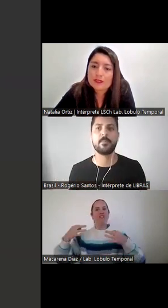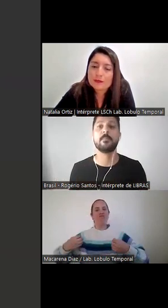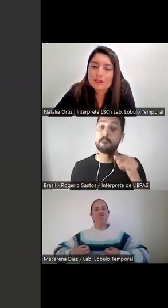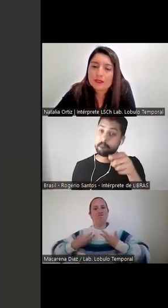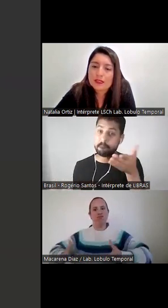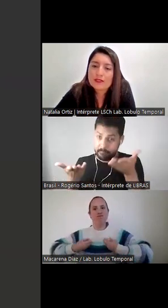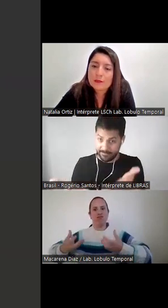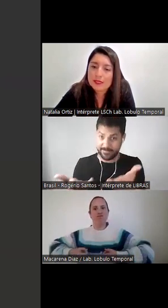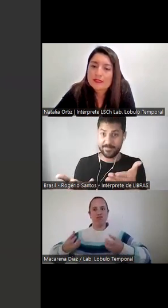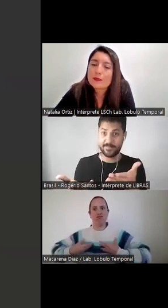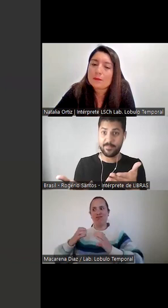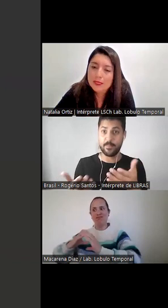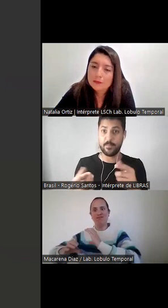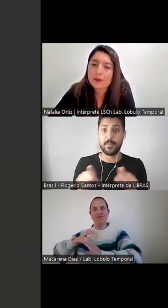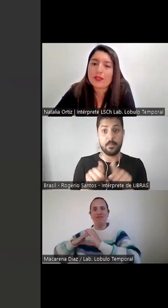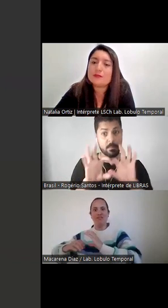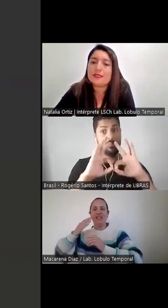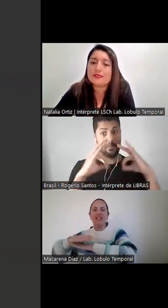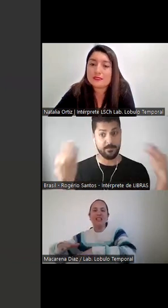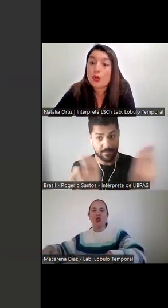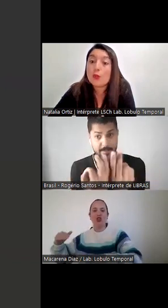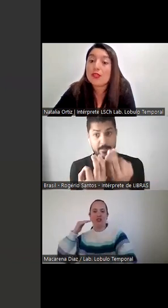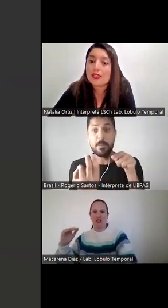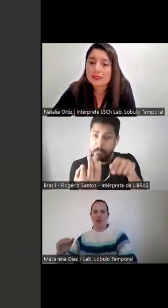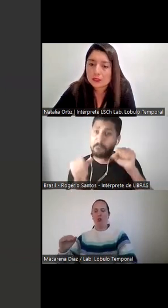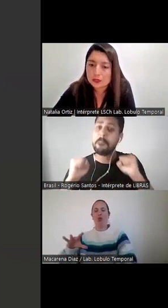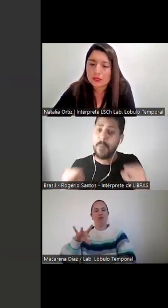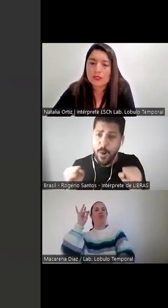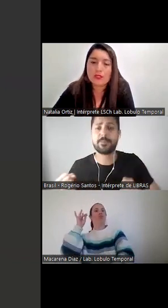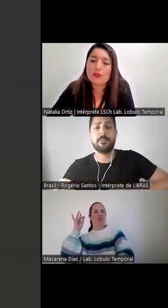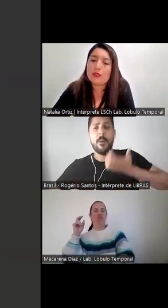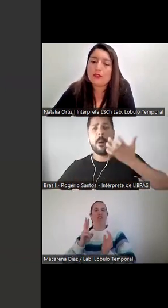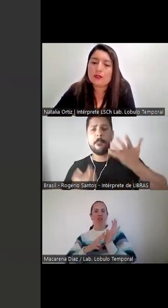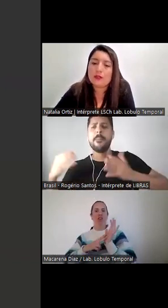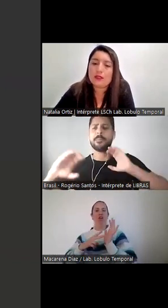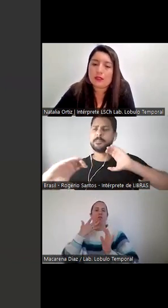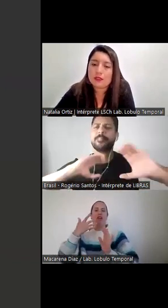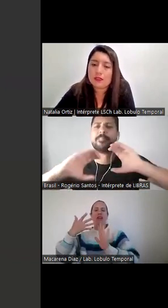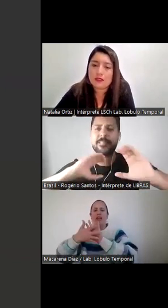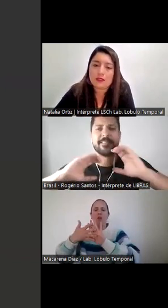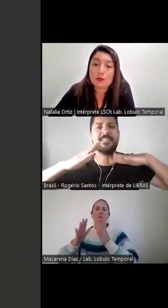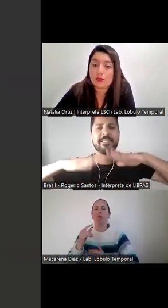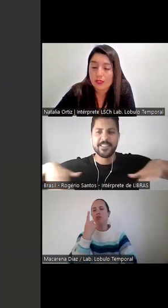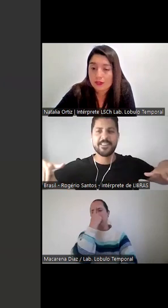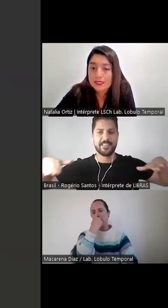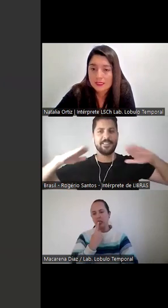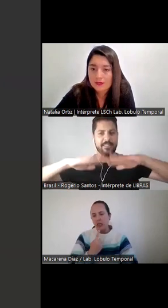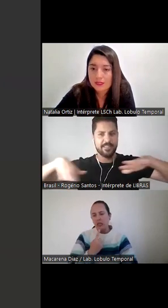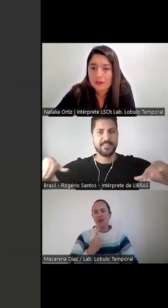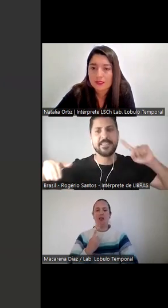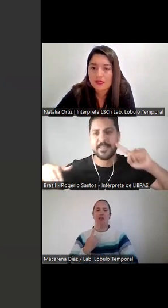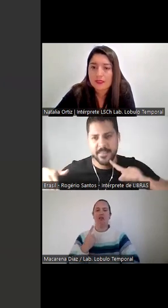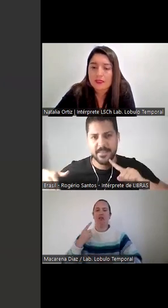es prueba también de que las familias también pueden expresarse y comunicarse con los niños o niñas, y descubrieron